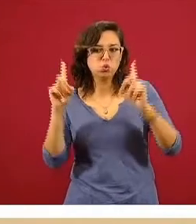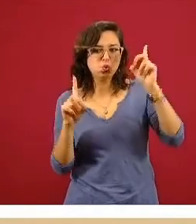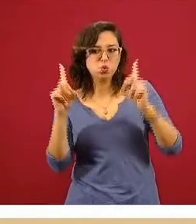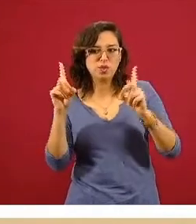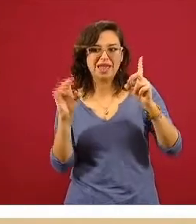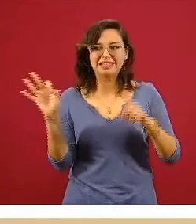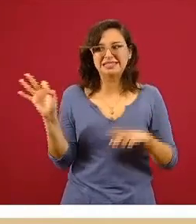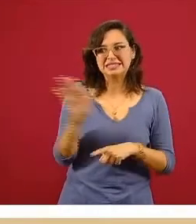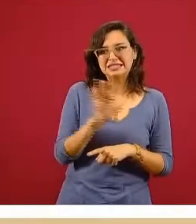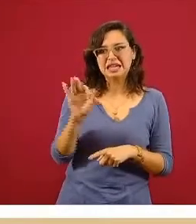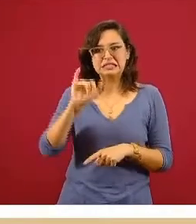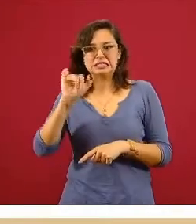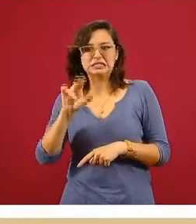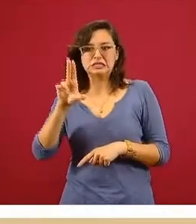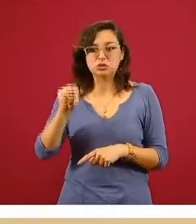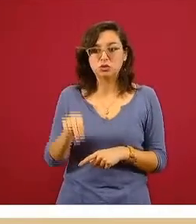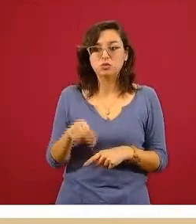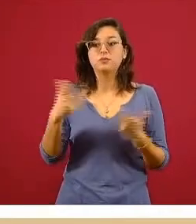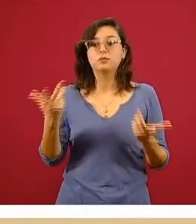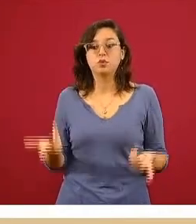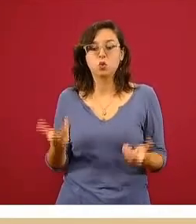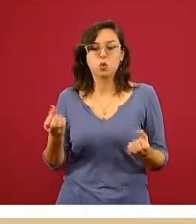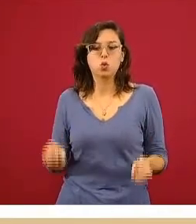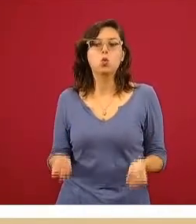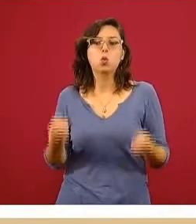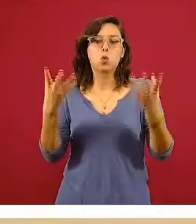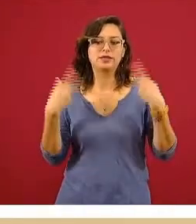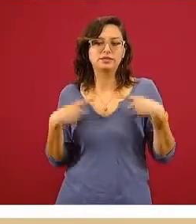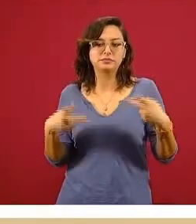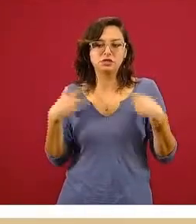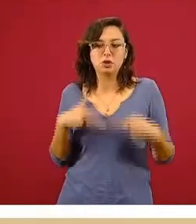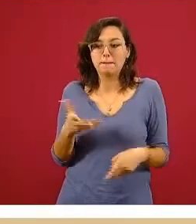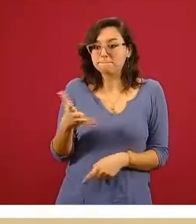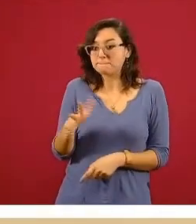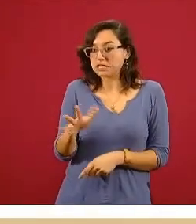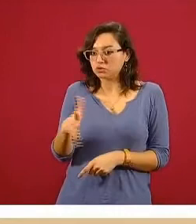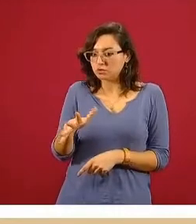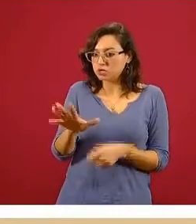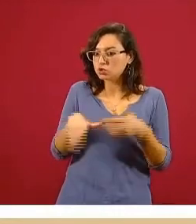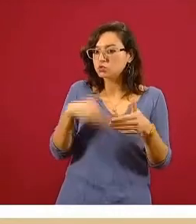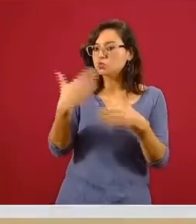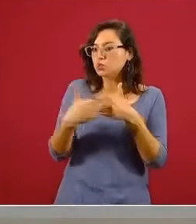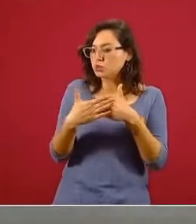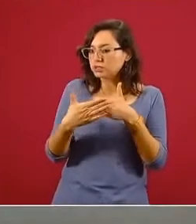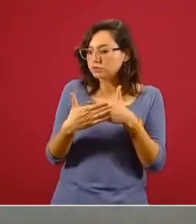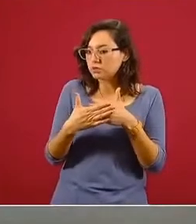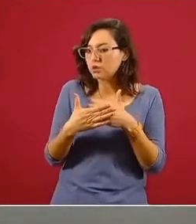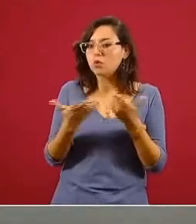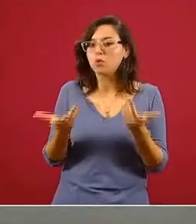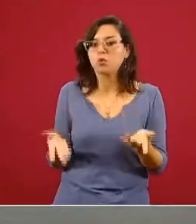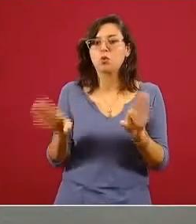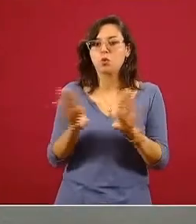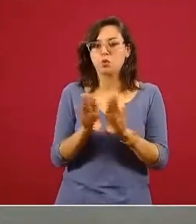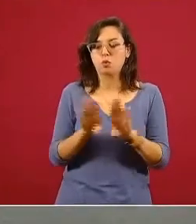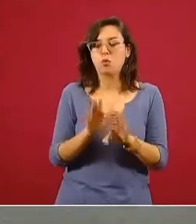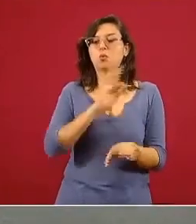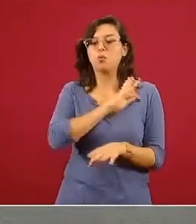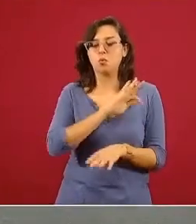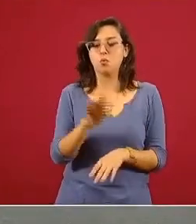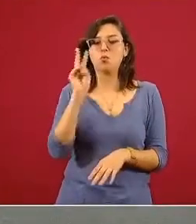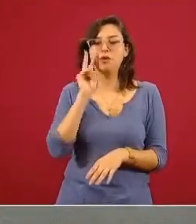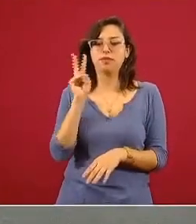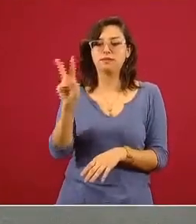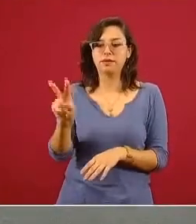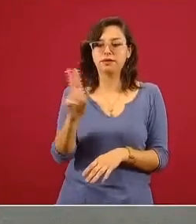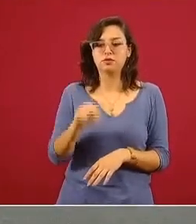el porcentaje de positividad de estos casos y vemos la siguiente diapositiva, vamos a ver cómo está la curva de casos